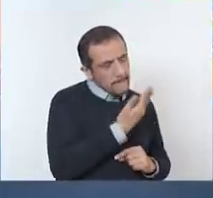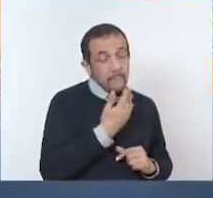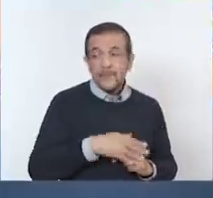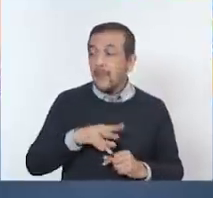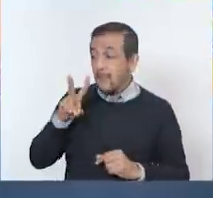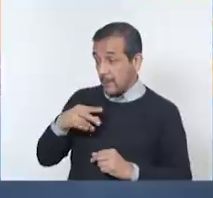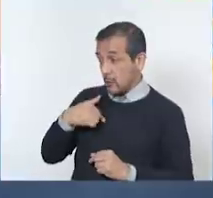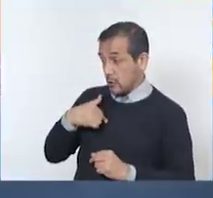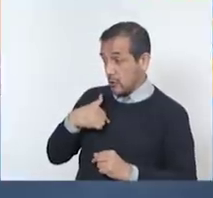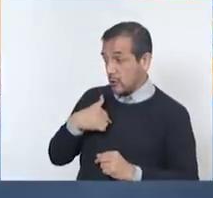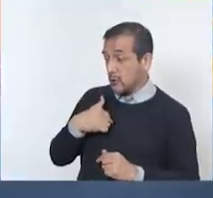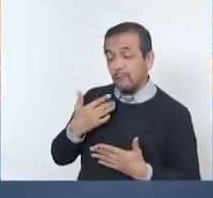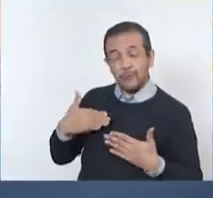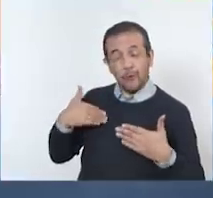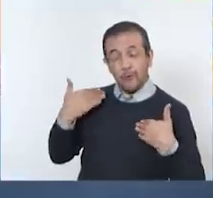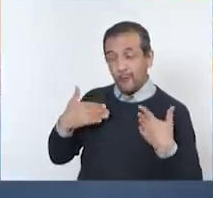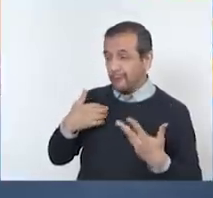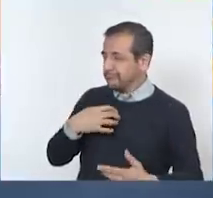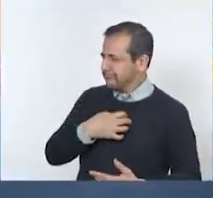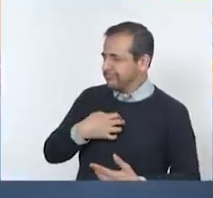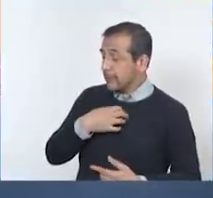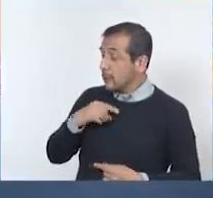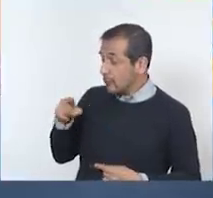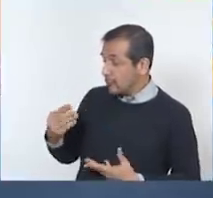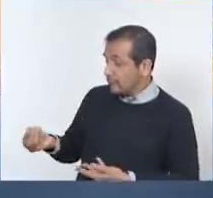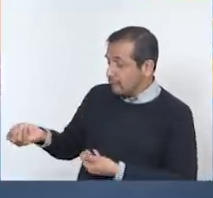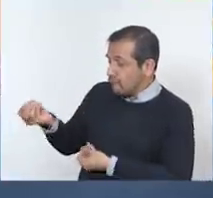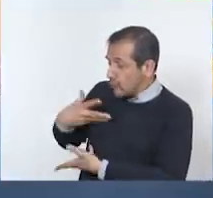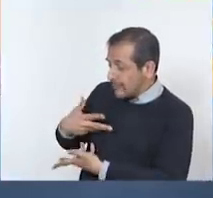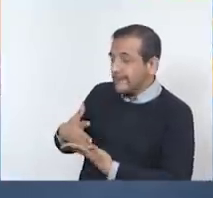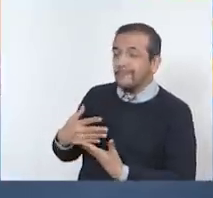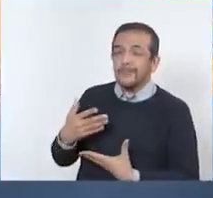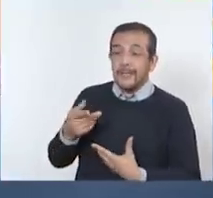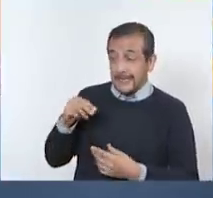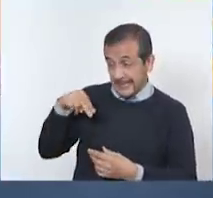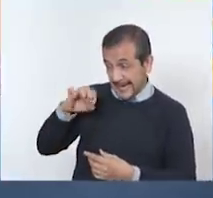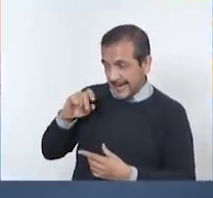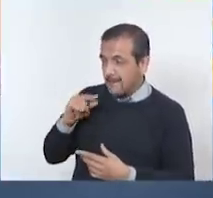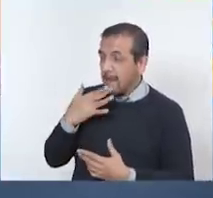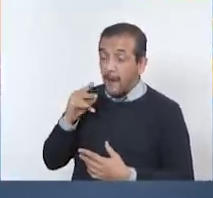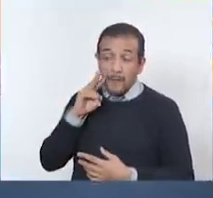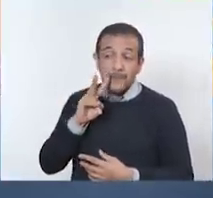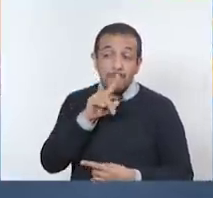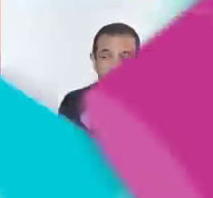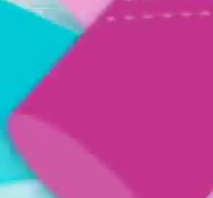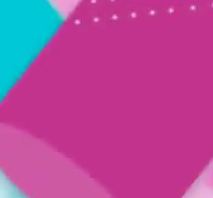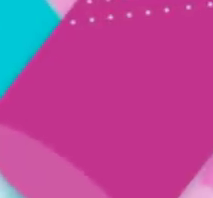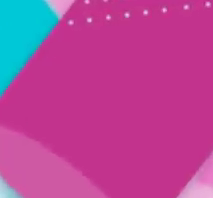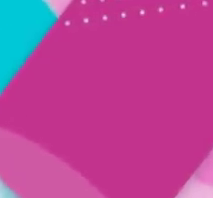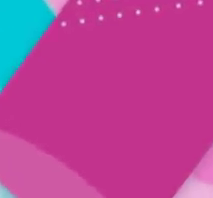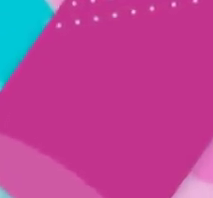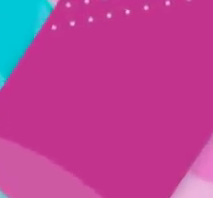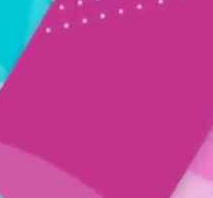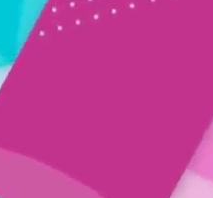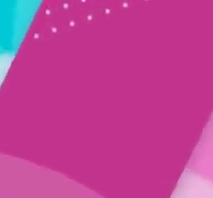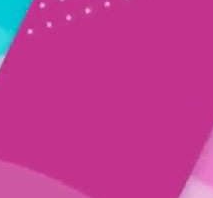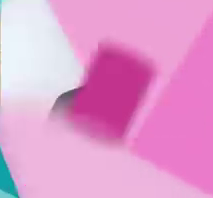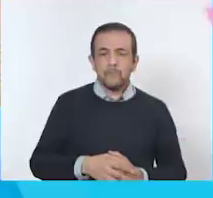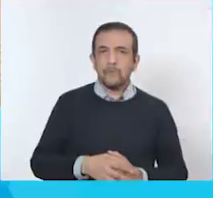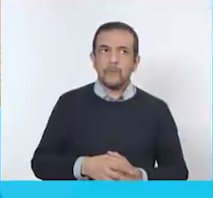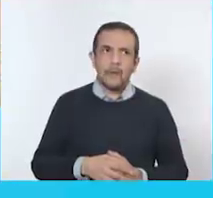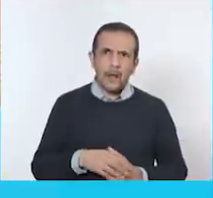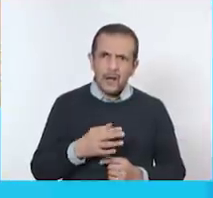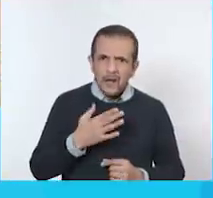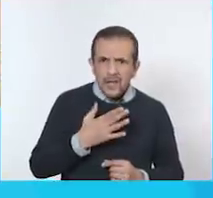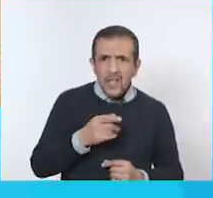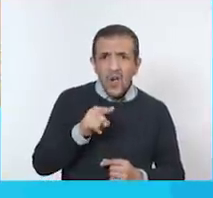estoy muy contento con lo que me has compartido el día de hoy, mi querida Nelly, pero vamos a ver si nos escucha. Muy bien.